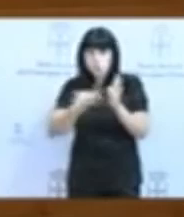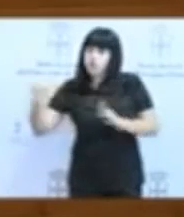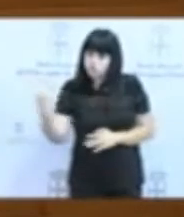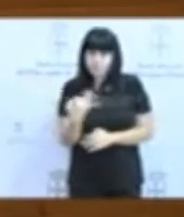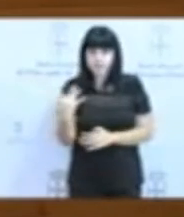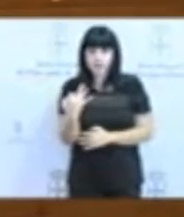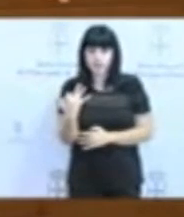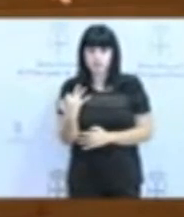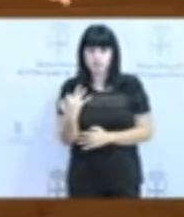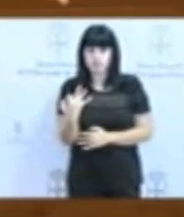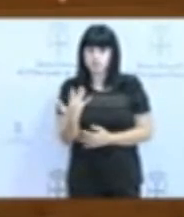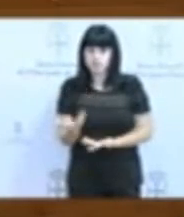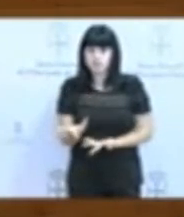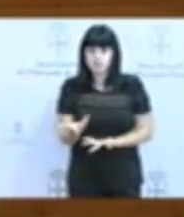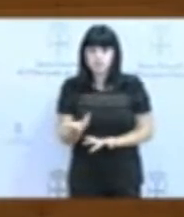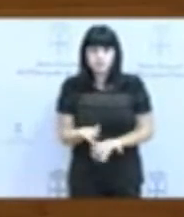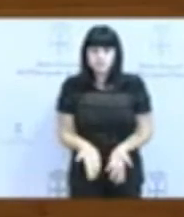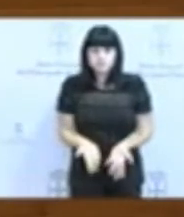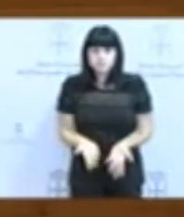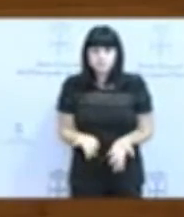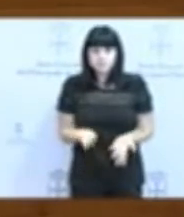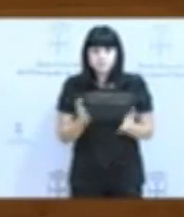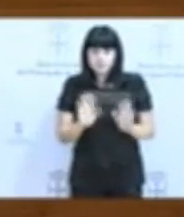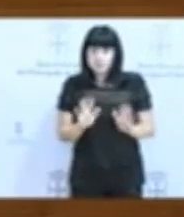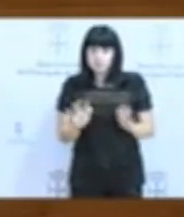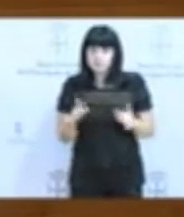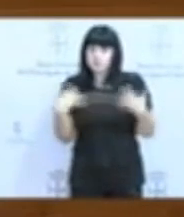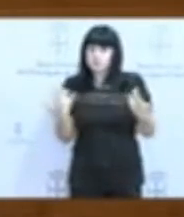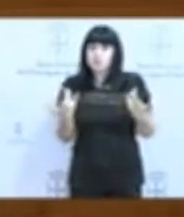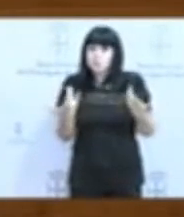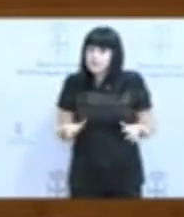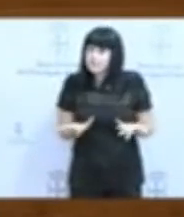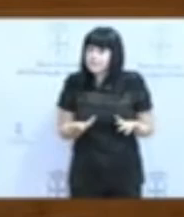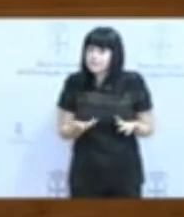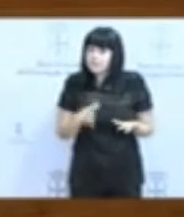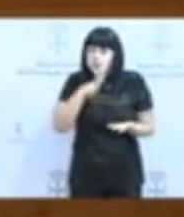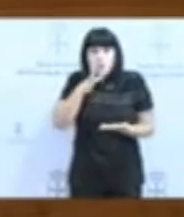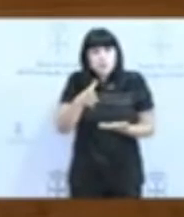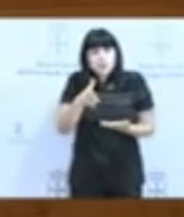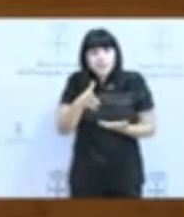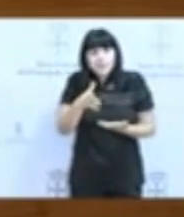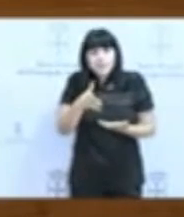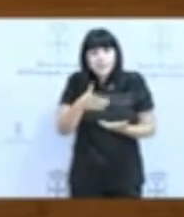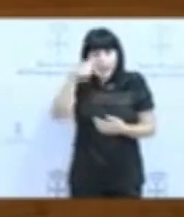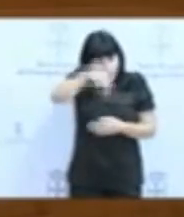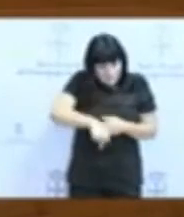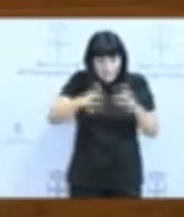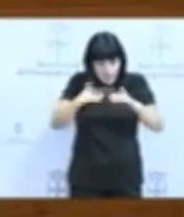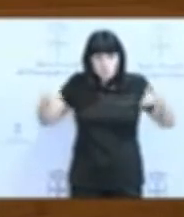Y no era de extrañar, pero fue una sorpresa. Y fue una sorpresa porque nadie se había encerrado en este Parlamento.